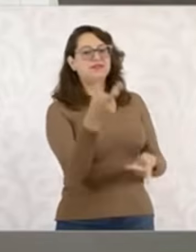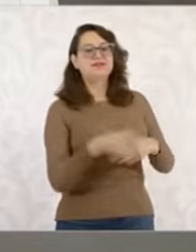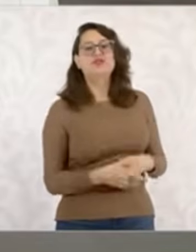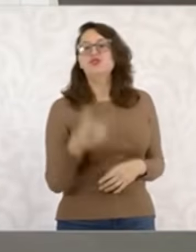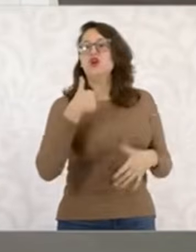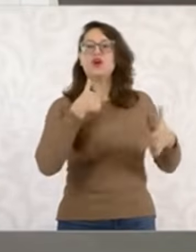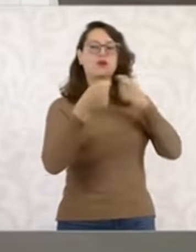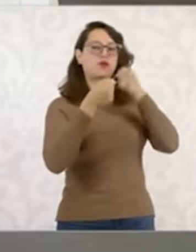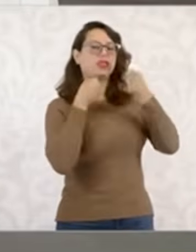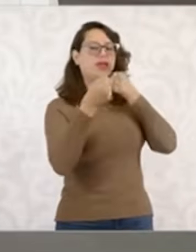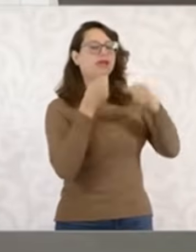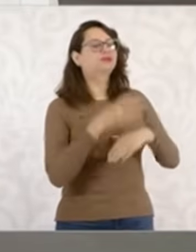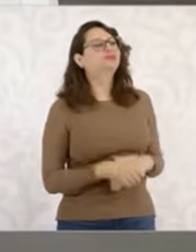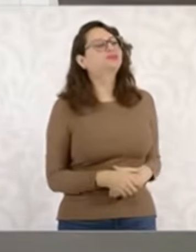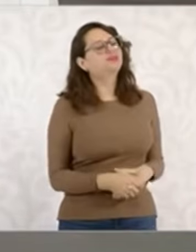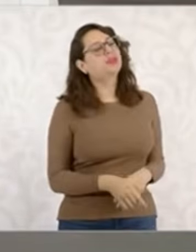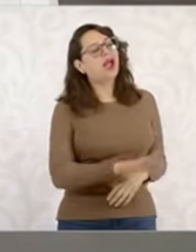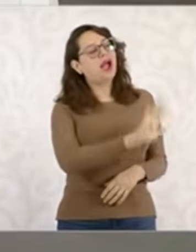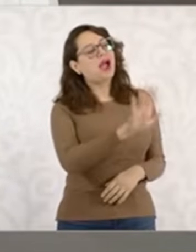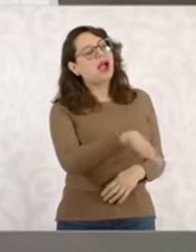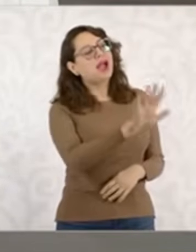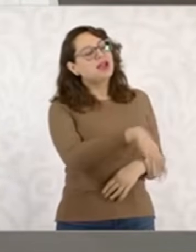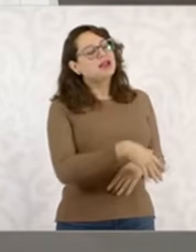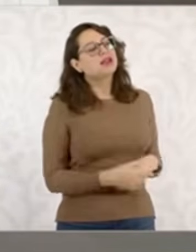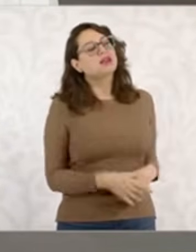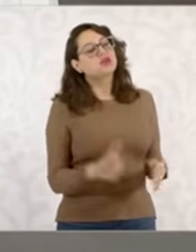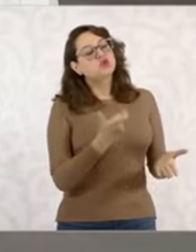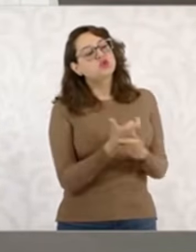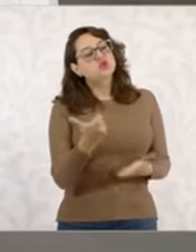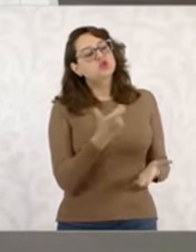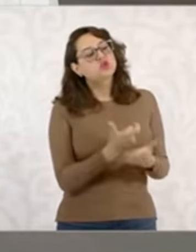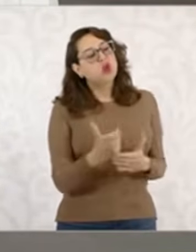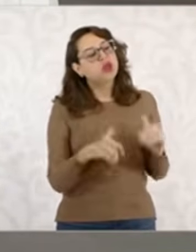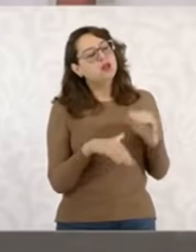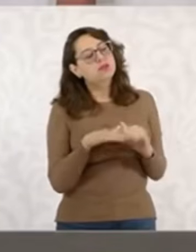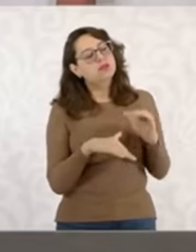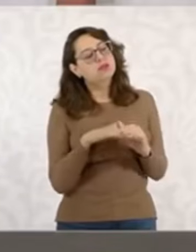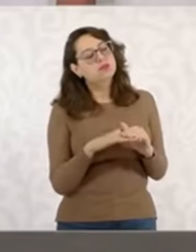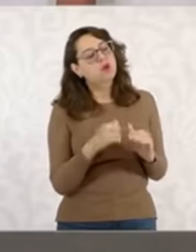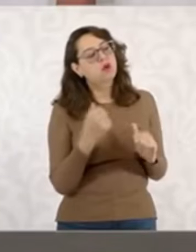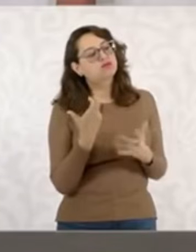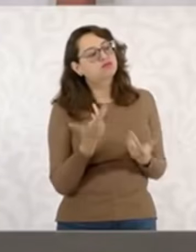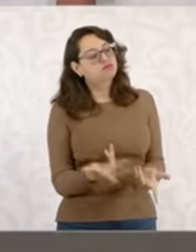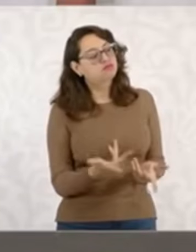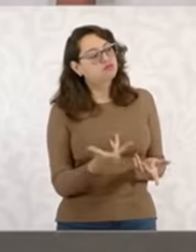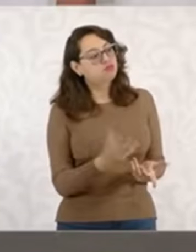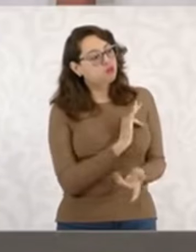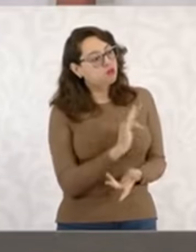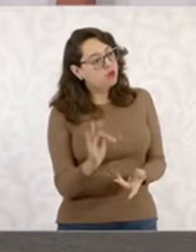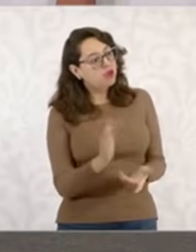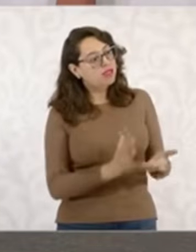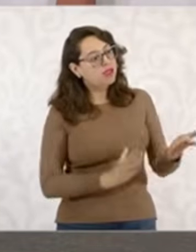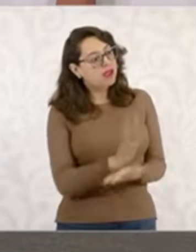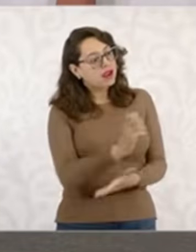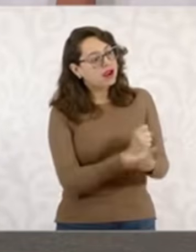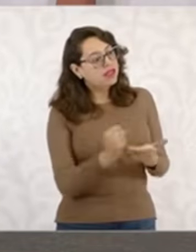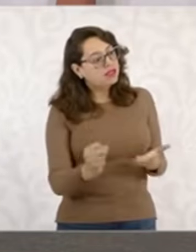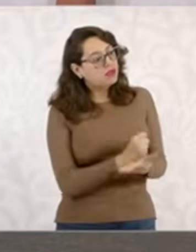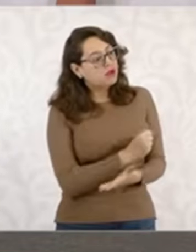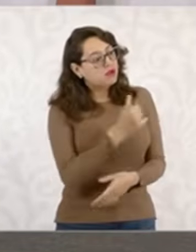reportera. Quien no gana menos de 2 salarios mínimos, ¿sigue teniendo acceso a crédito en el